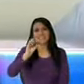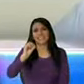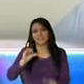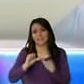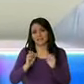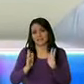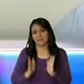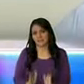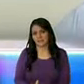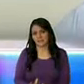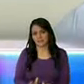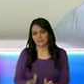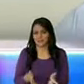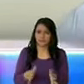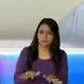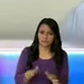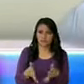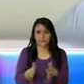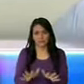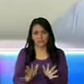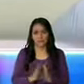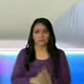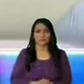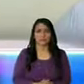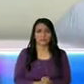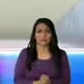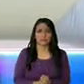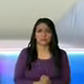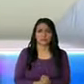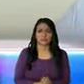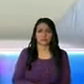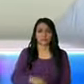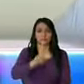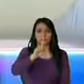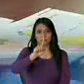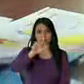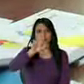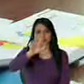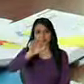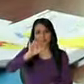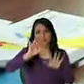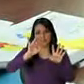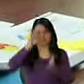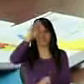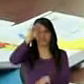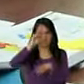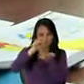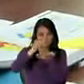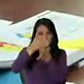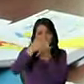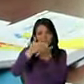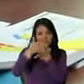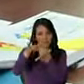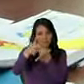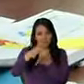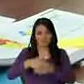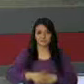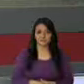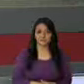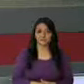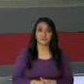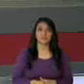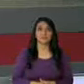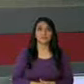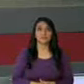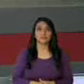¿no? 60 asambleístas en general, de los 137. Informó Héctor Romero.